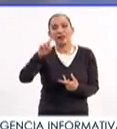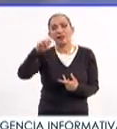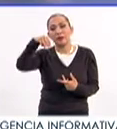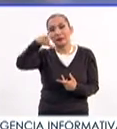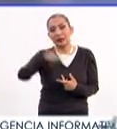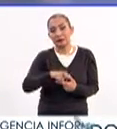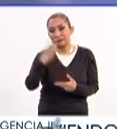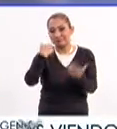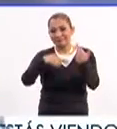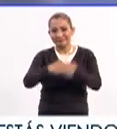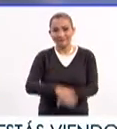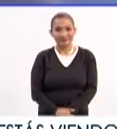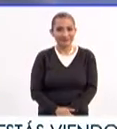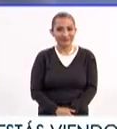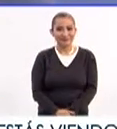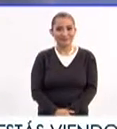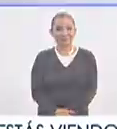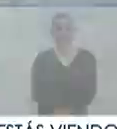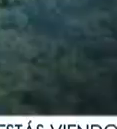AIEDMX. Regresamos.